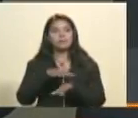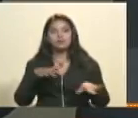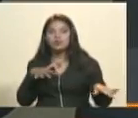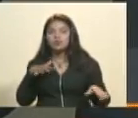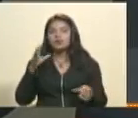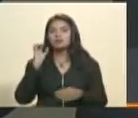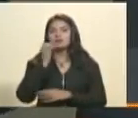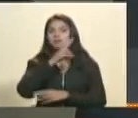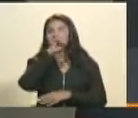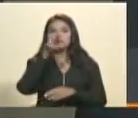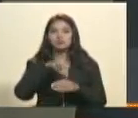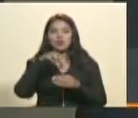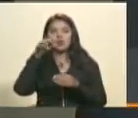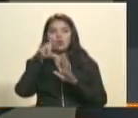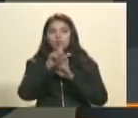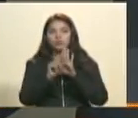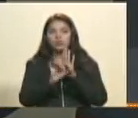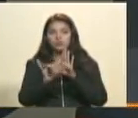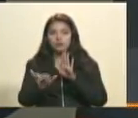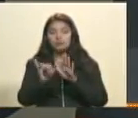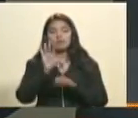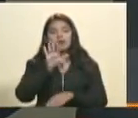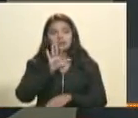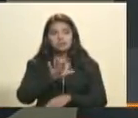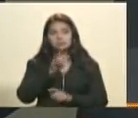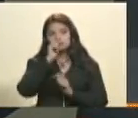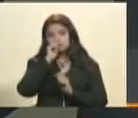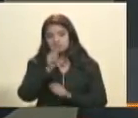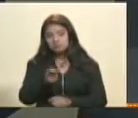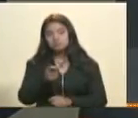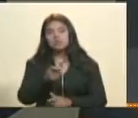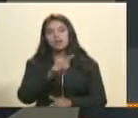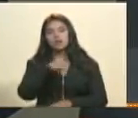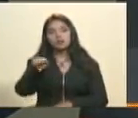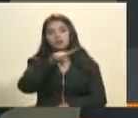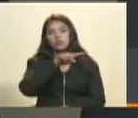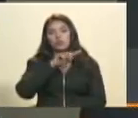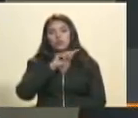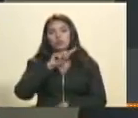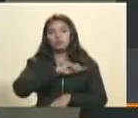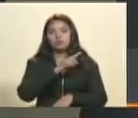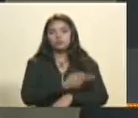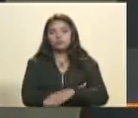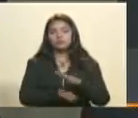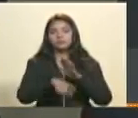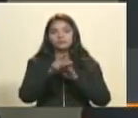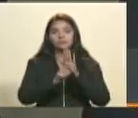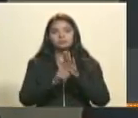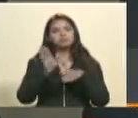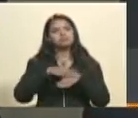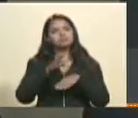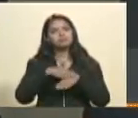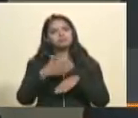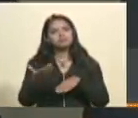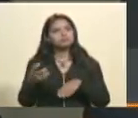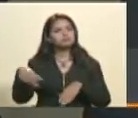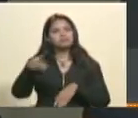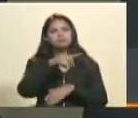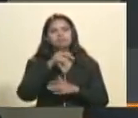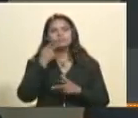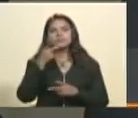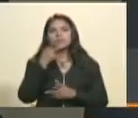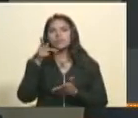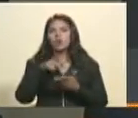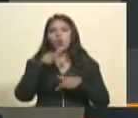Asamblea Nacional así fue reconocido por ese poder electoral? ¿Por qué los actores políticos que